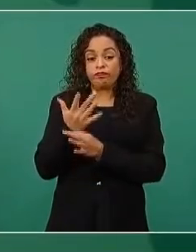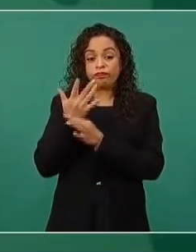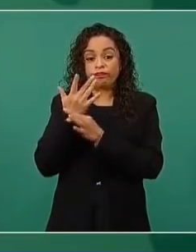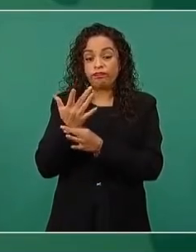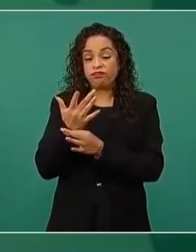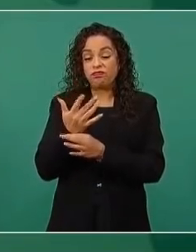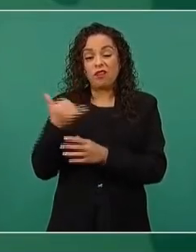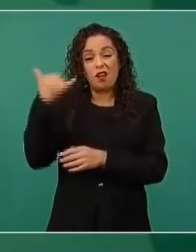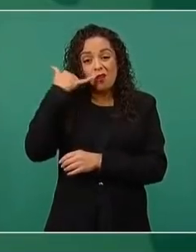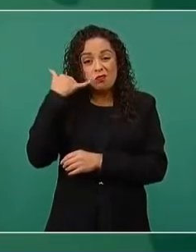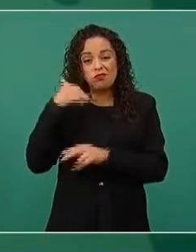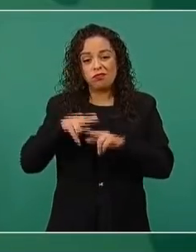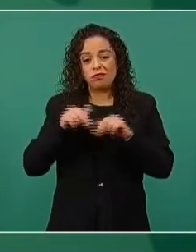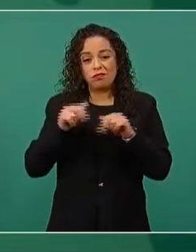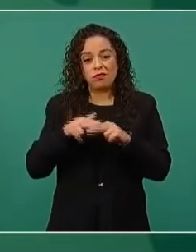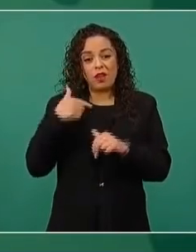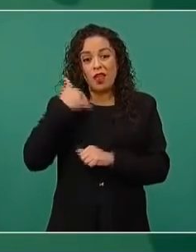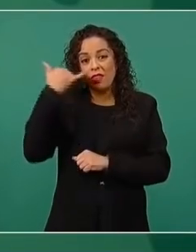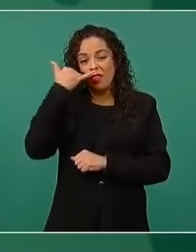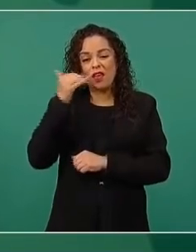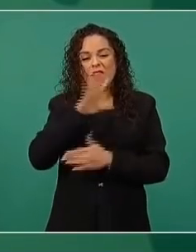teléfono,